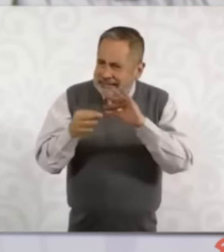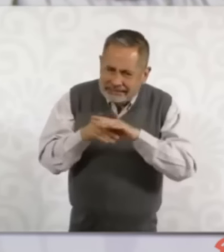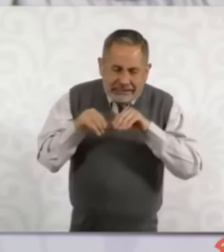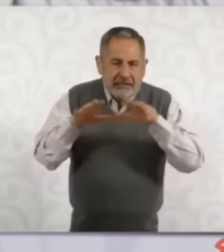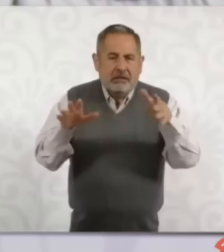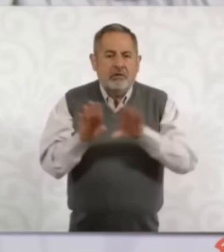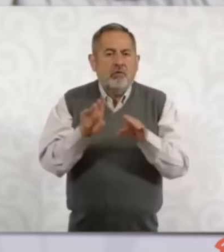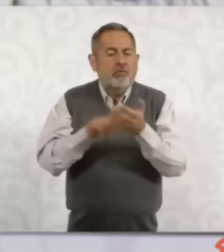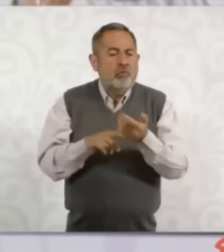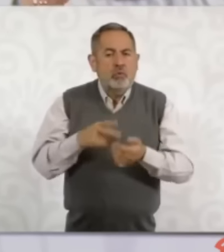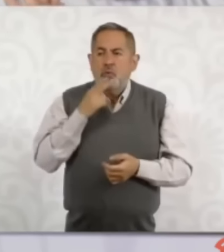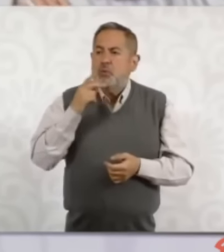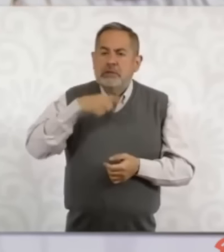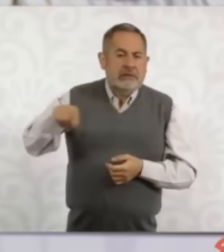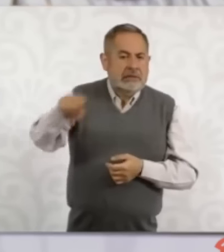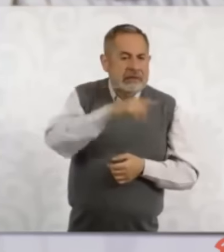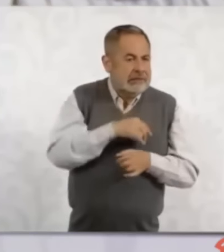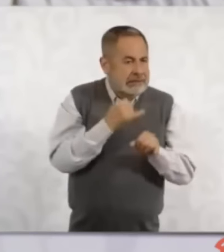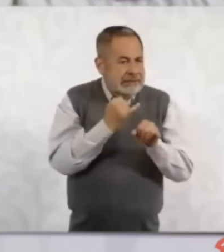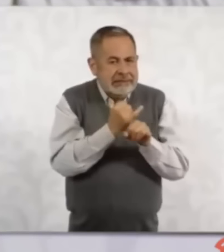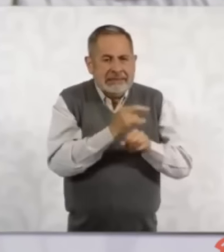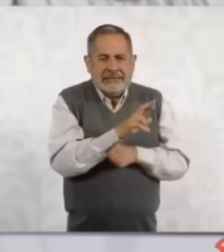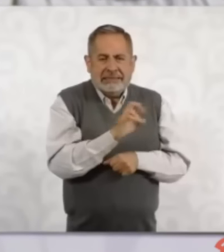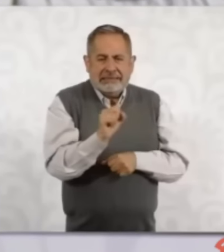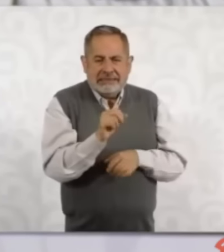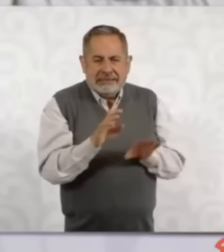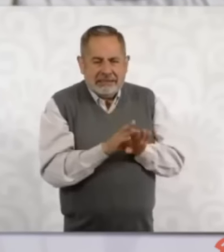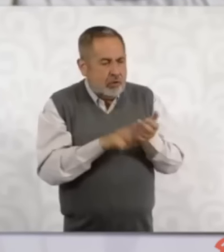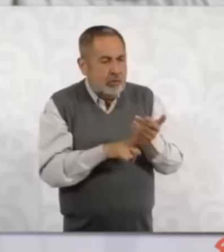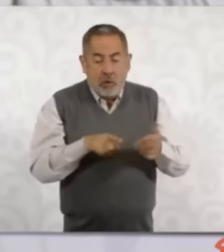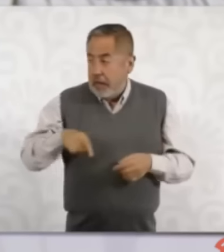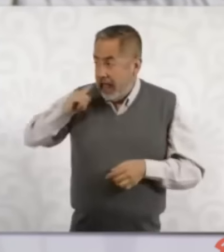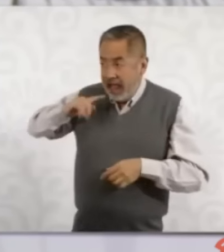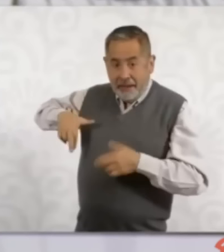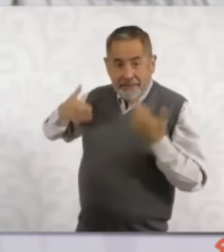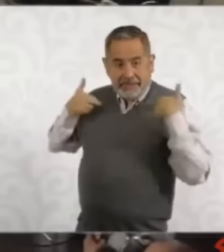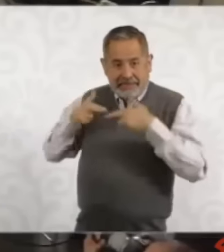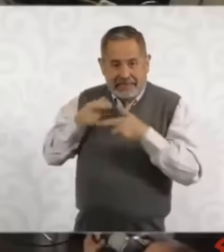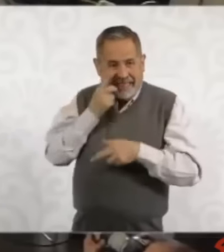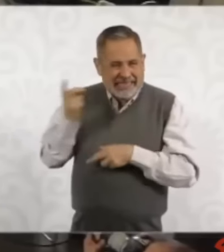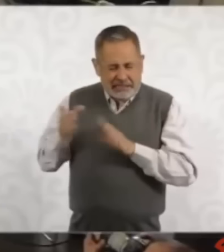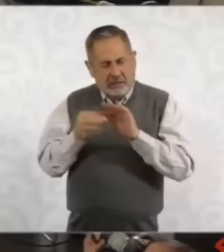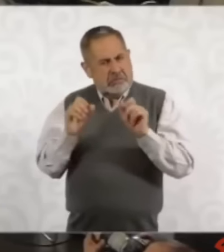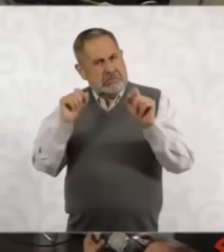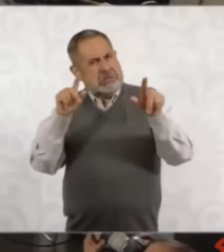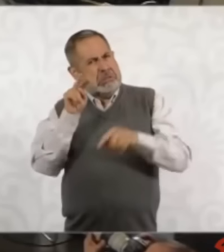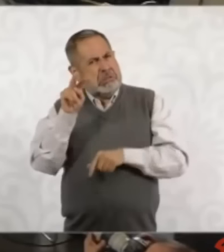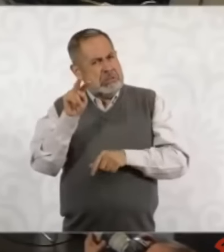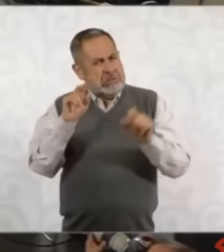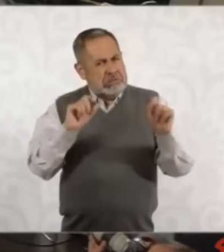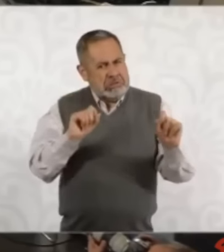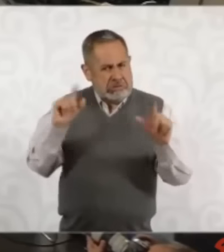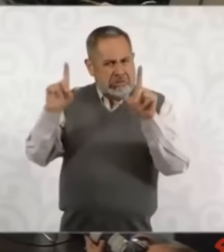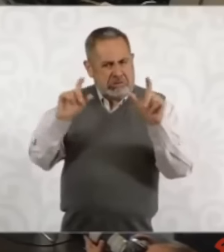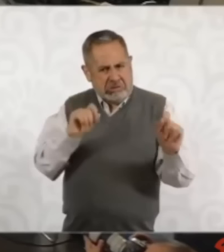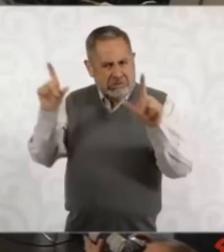el uso de las redes. Dice la maestra Sandra, me llamó la atención en una de